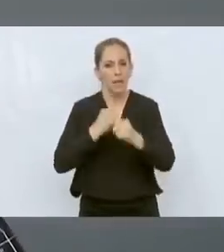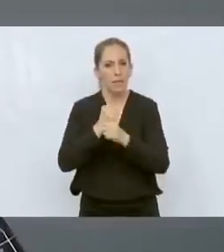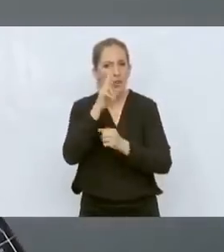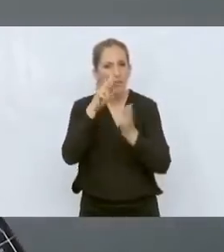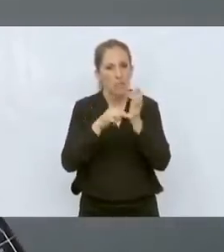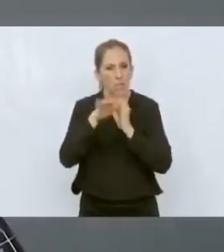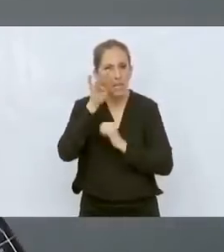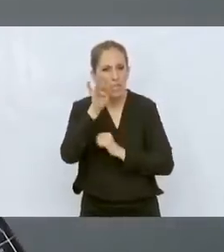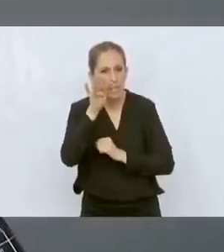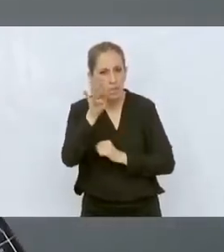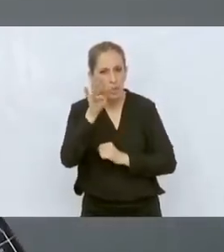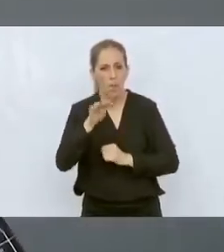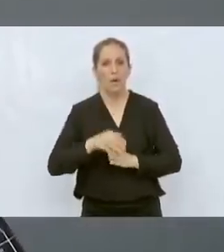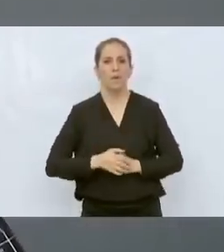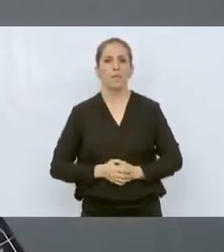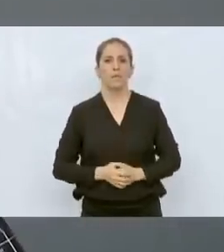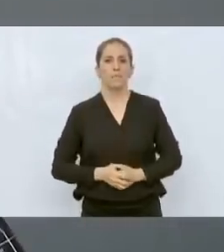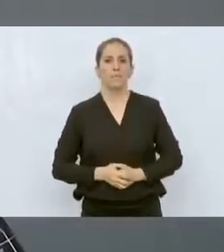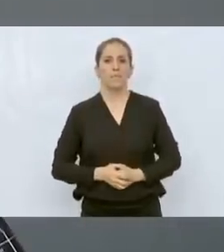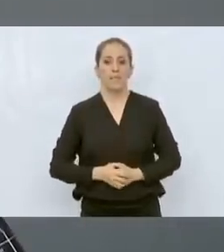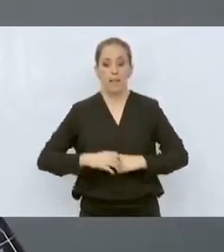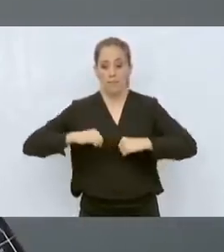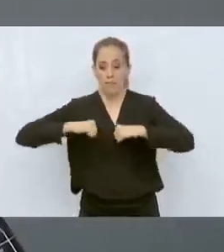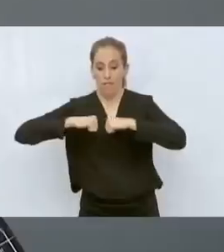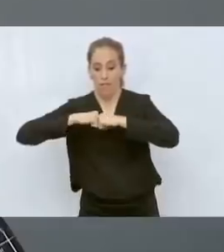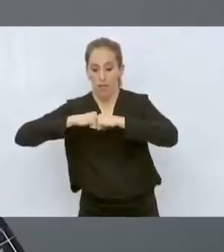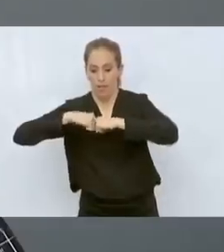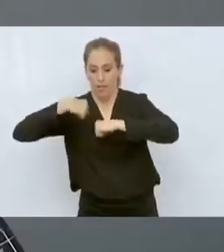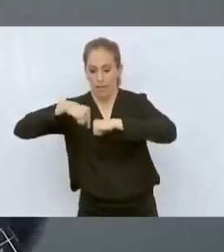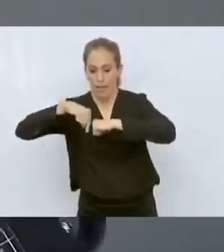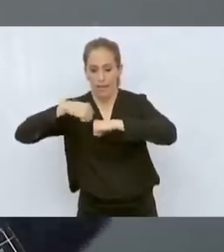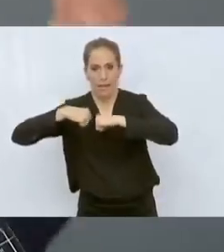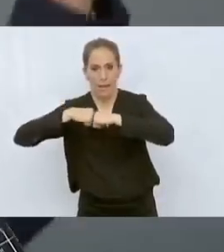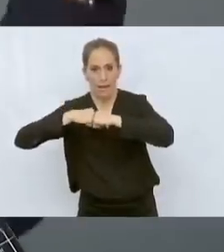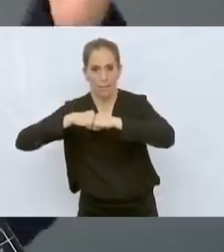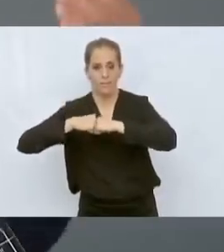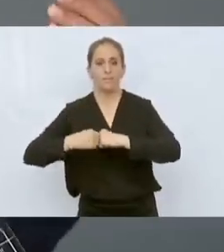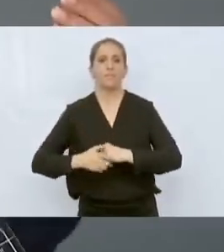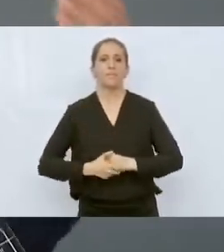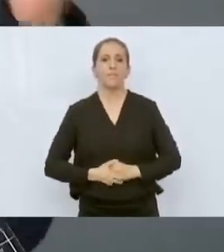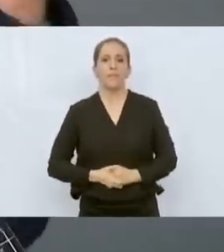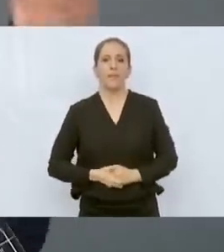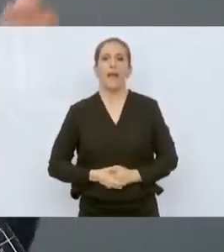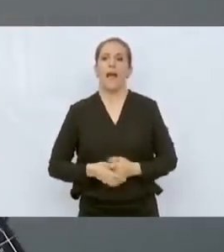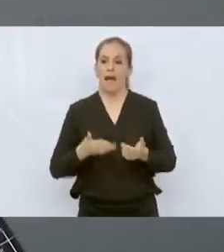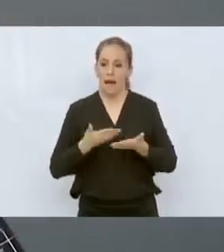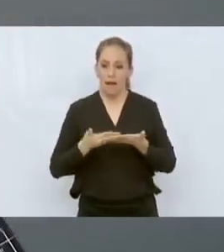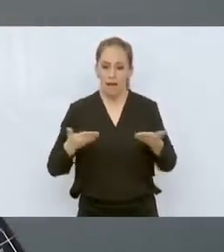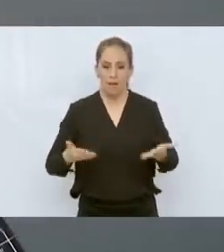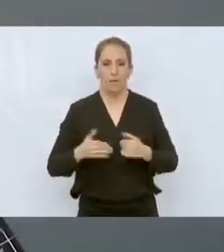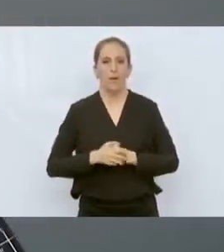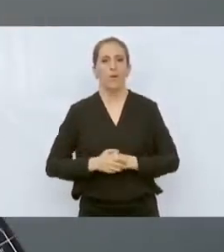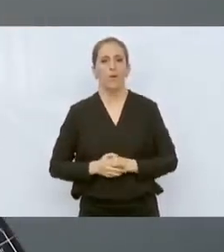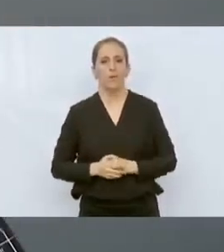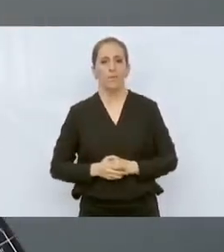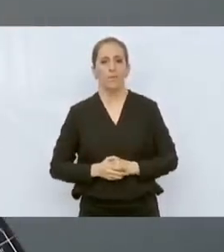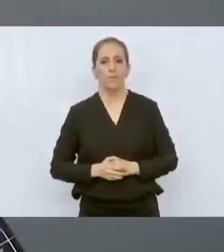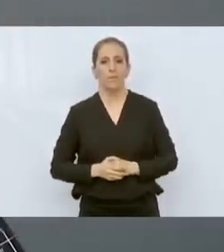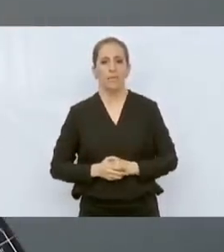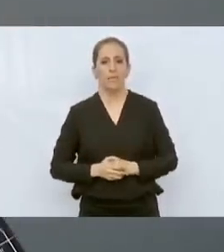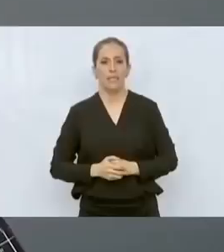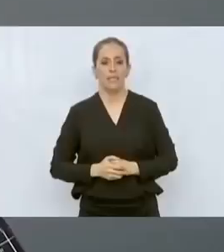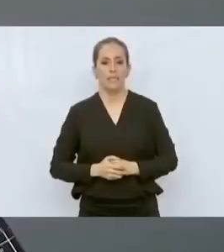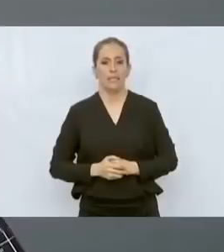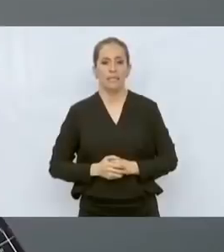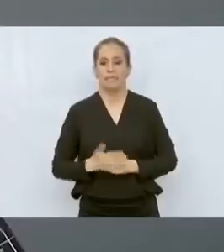salario mínimo en la frontera. Ahora volvió a darse otro aumento,